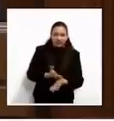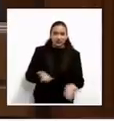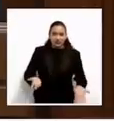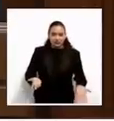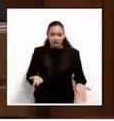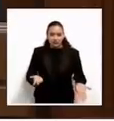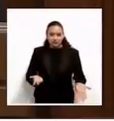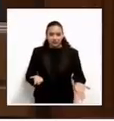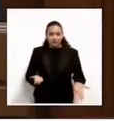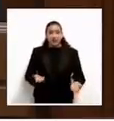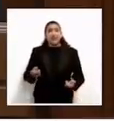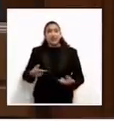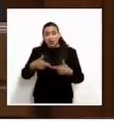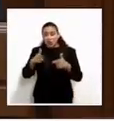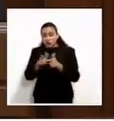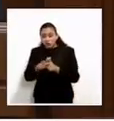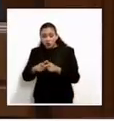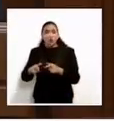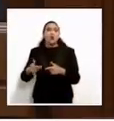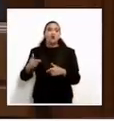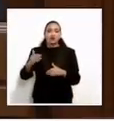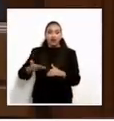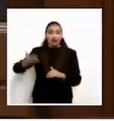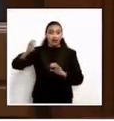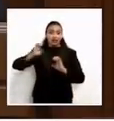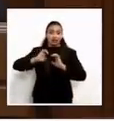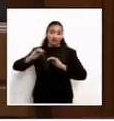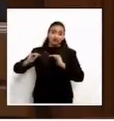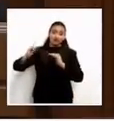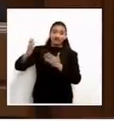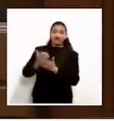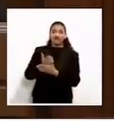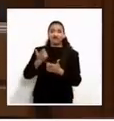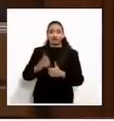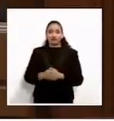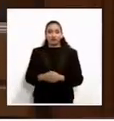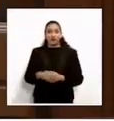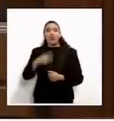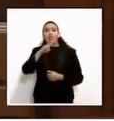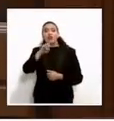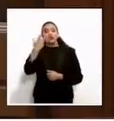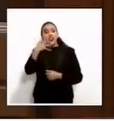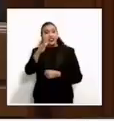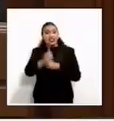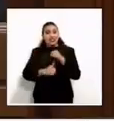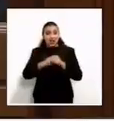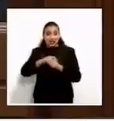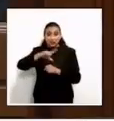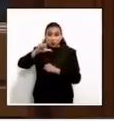que parece mínimo, ¿no? Pero, o sea, el salario mensual que cobraban, mucho mayor al del